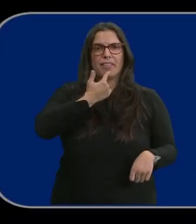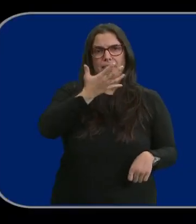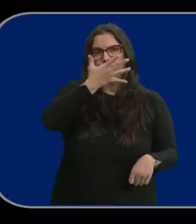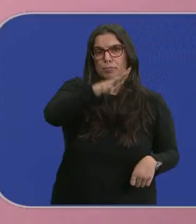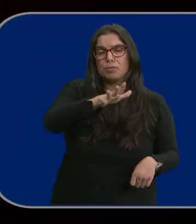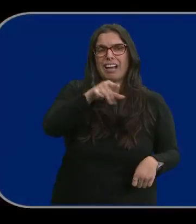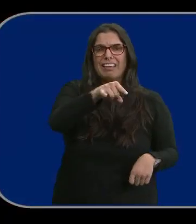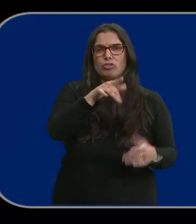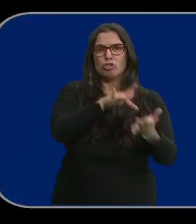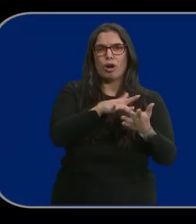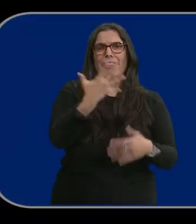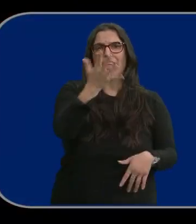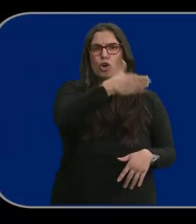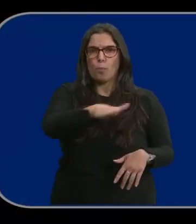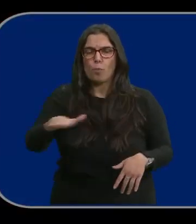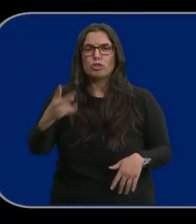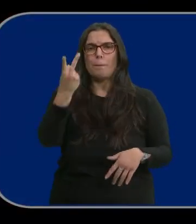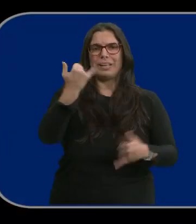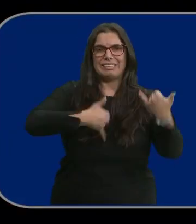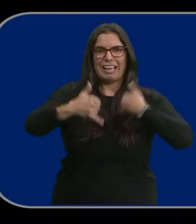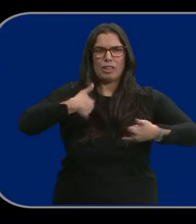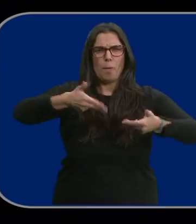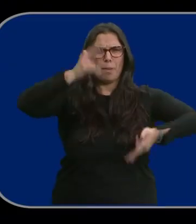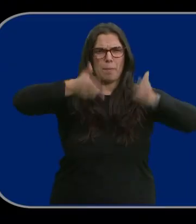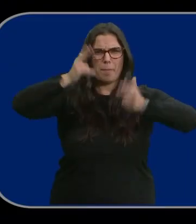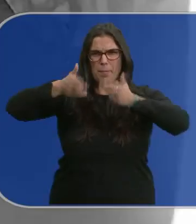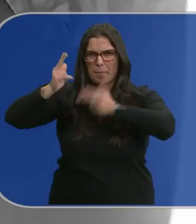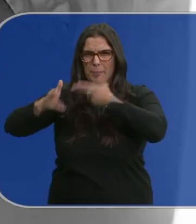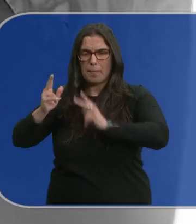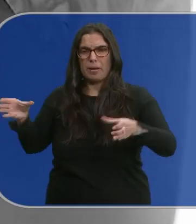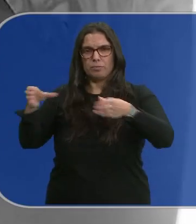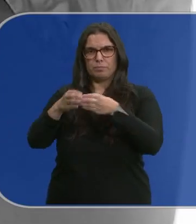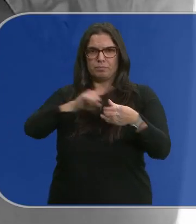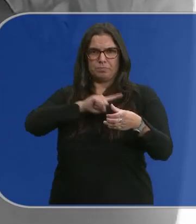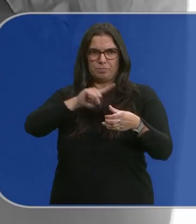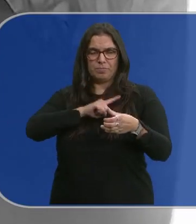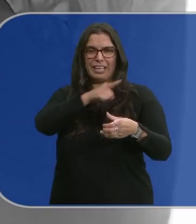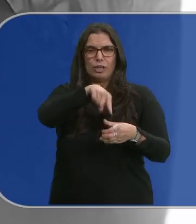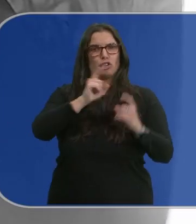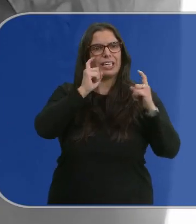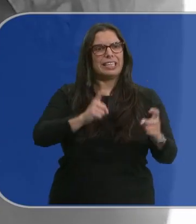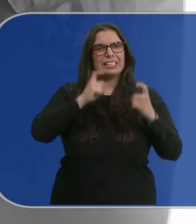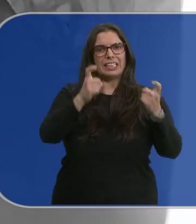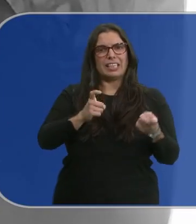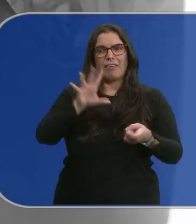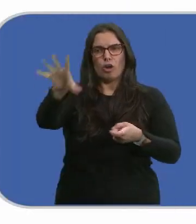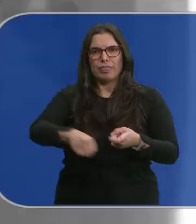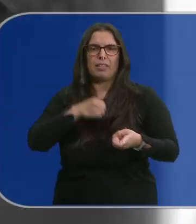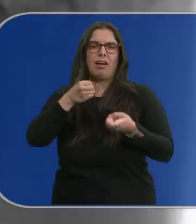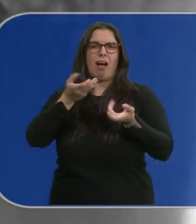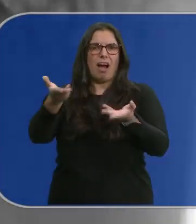menos 5 muertos y 20 heridos tras ser tiroteados en las últimas horas por las tropas hebreas cuando intentaban obtener ayuda